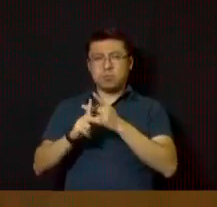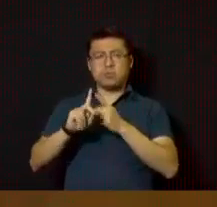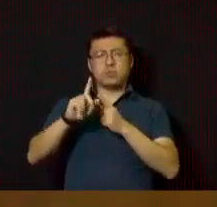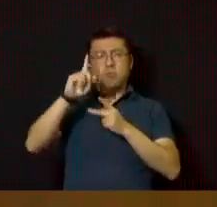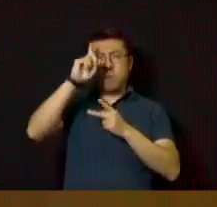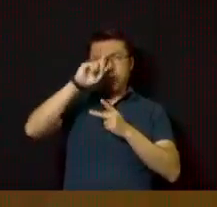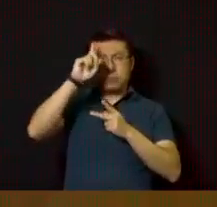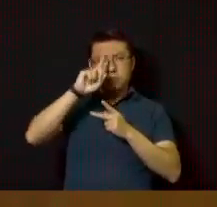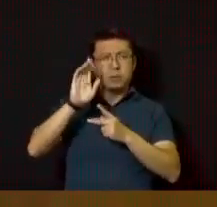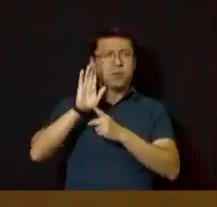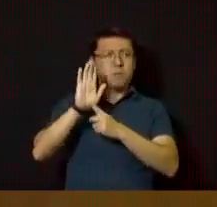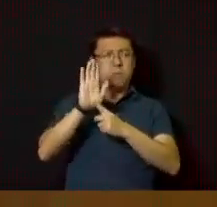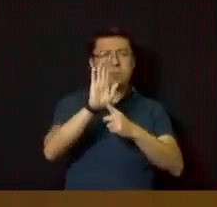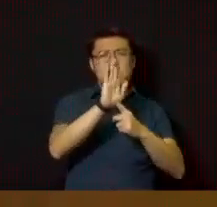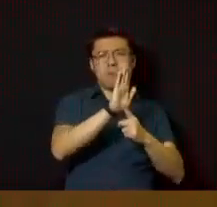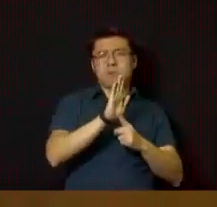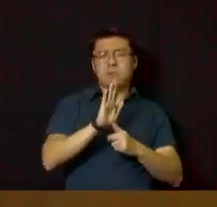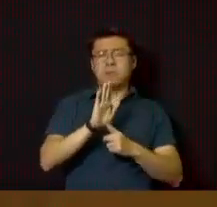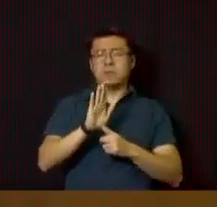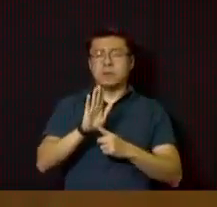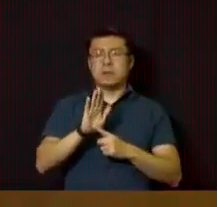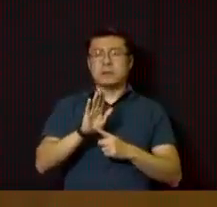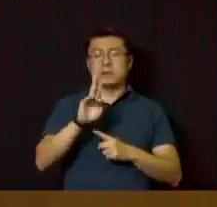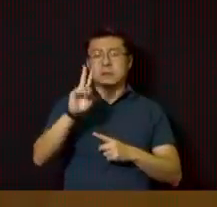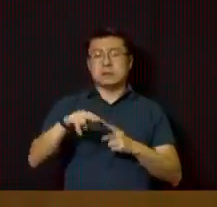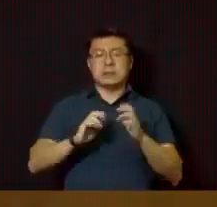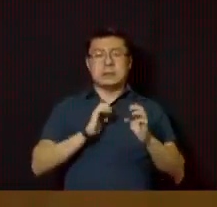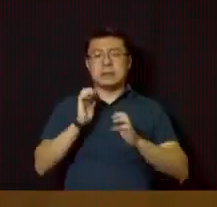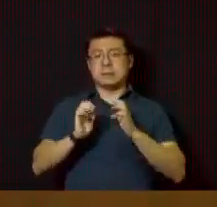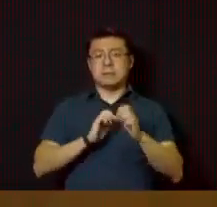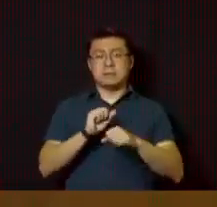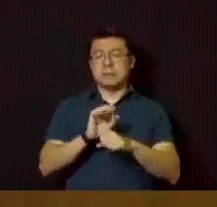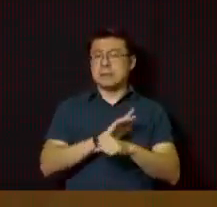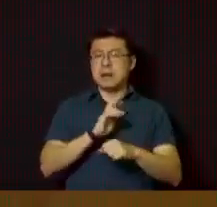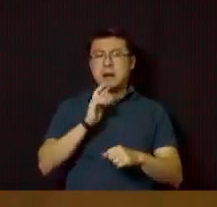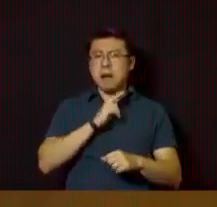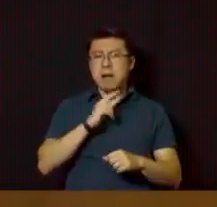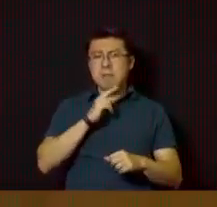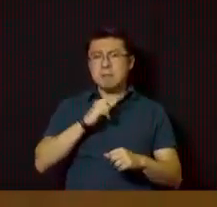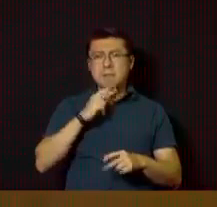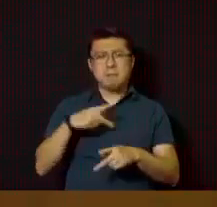mí fue muy emocionante porque lo pude hacer muy rápido.